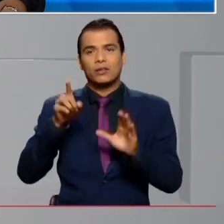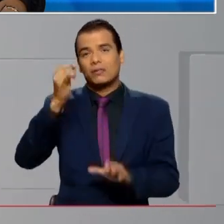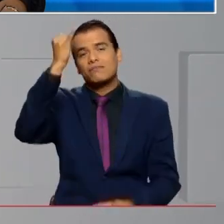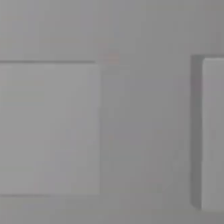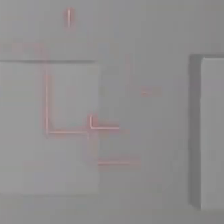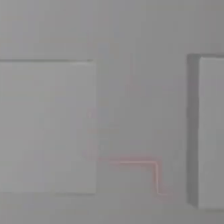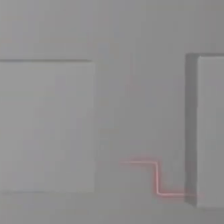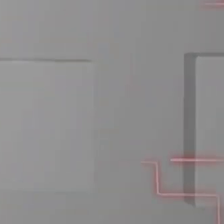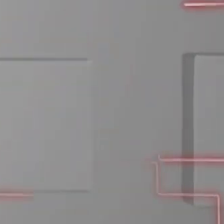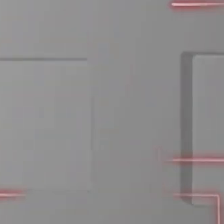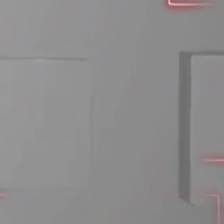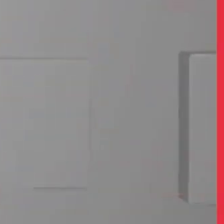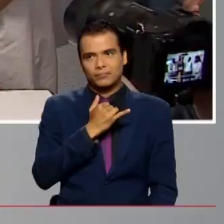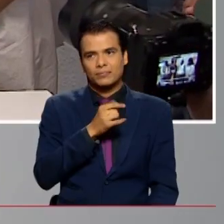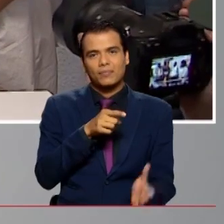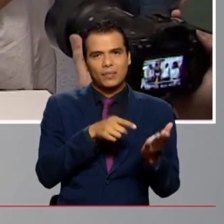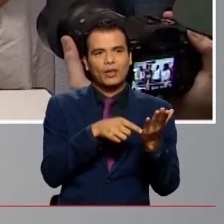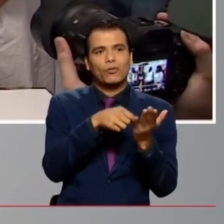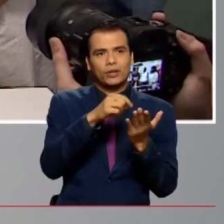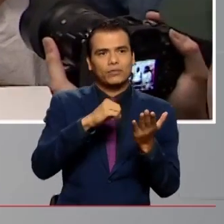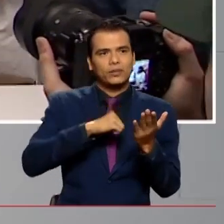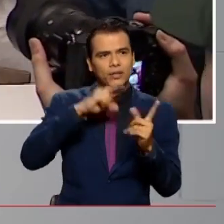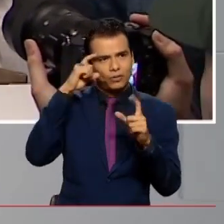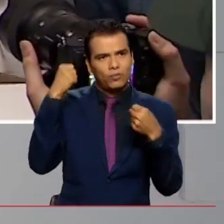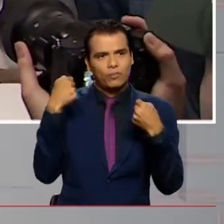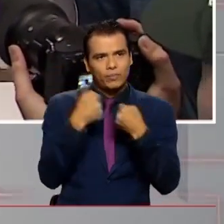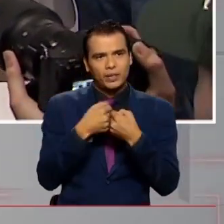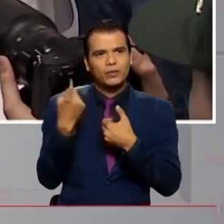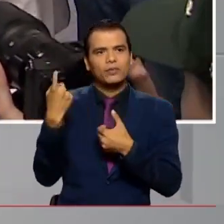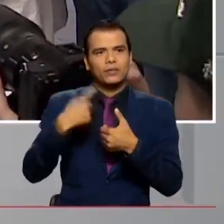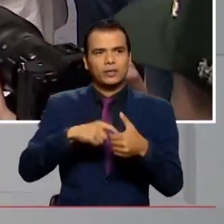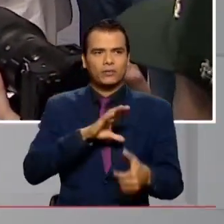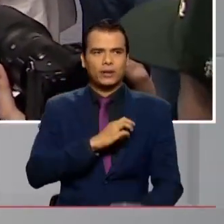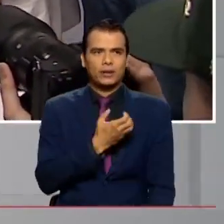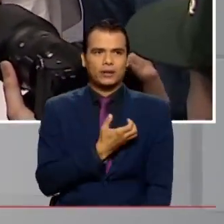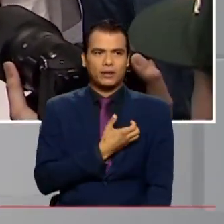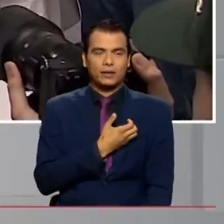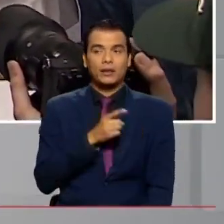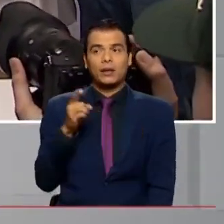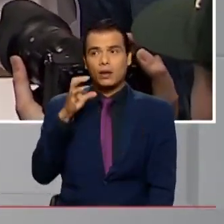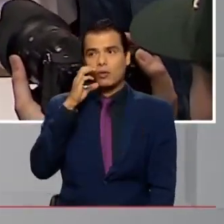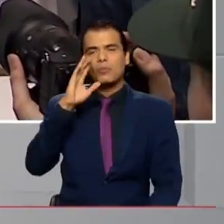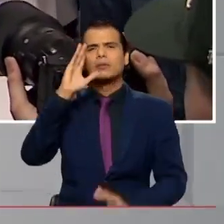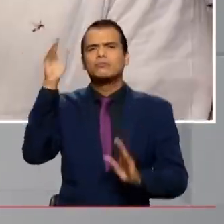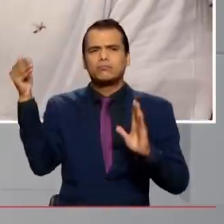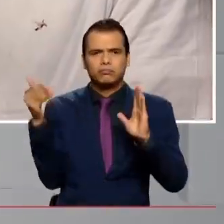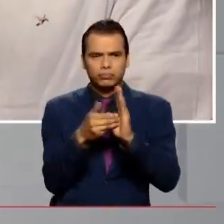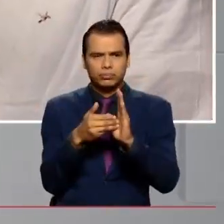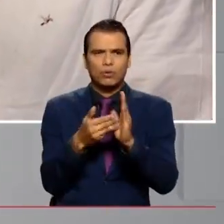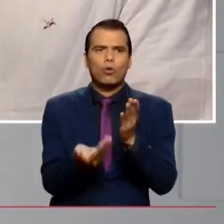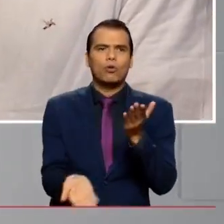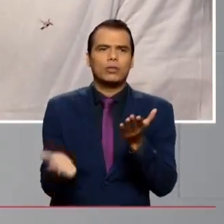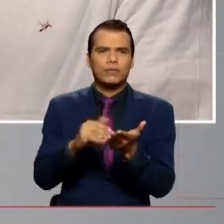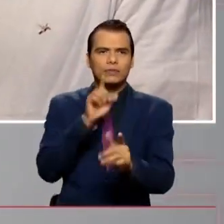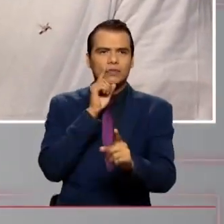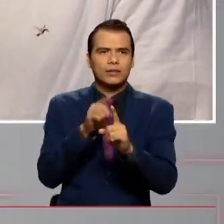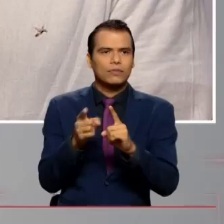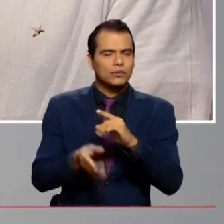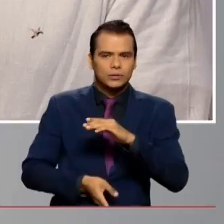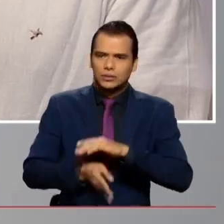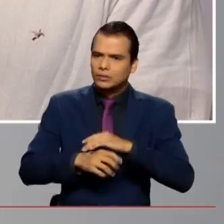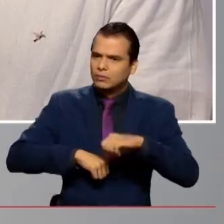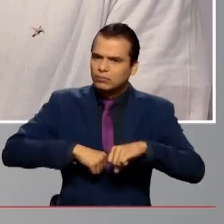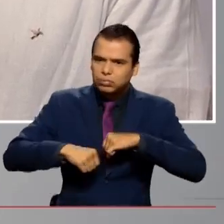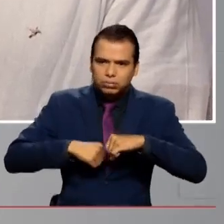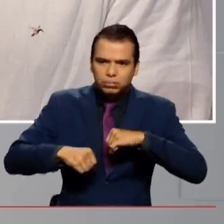presuntos acuerdos contractuales con la alcaldía de Cali. La decisión será apelada por el empresario con la intención de no abandonar la